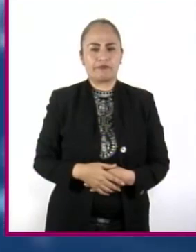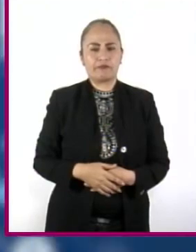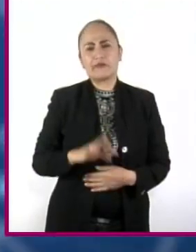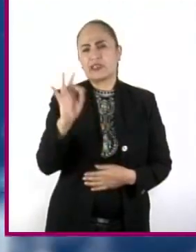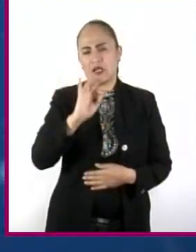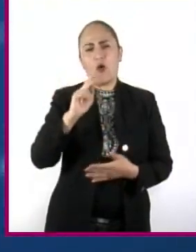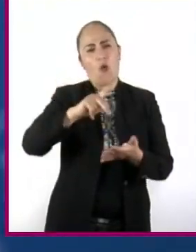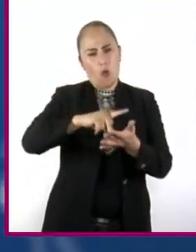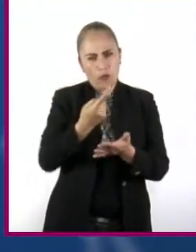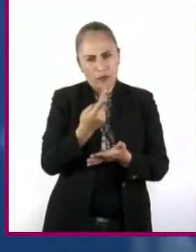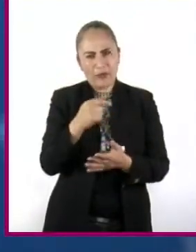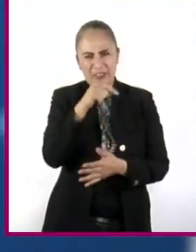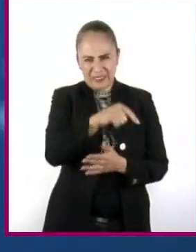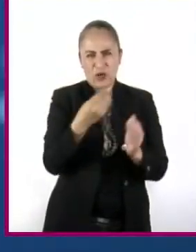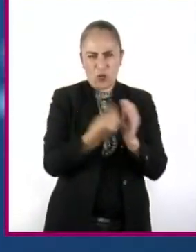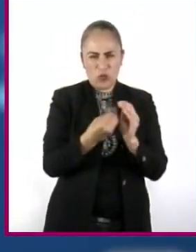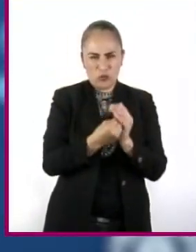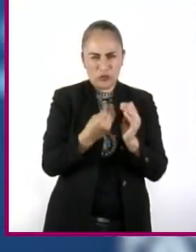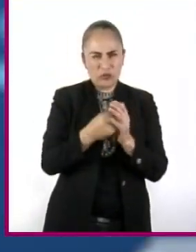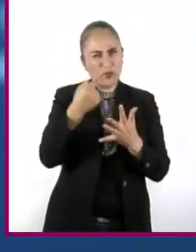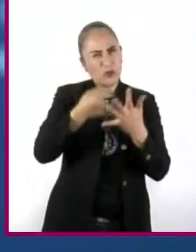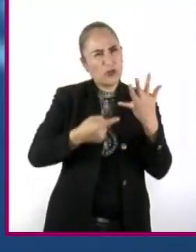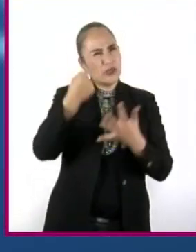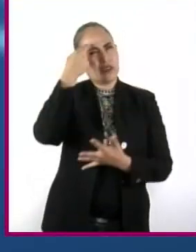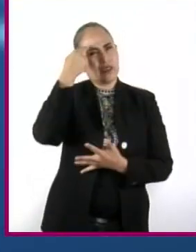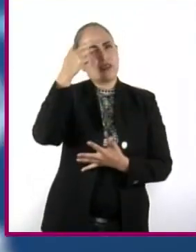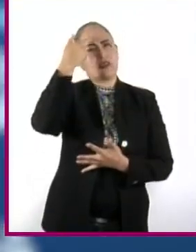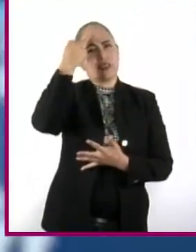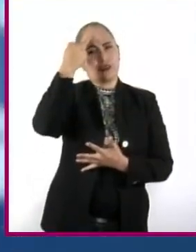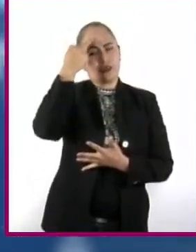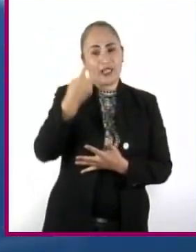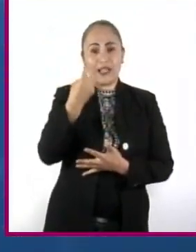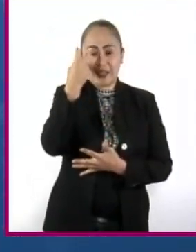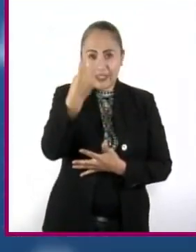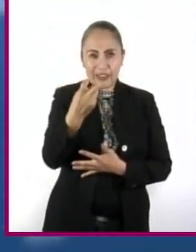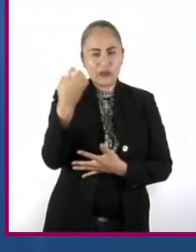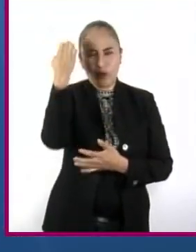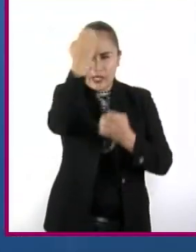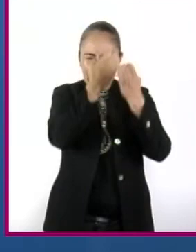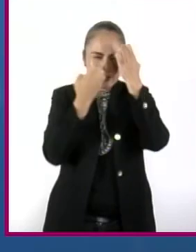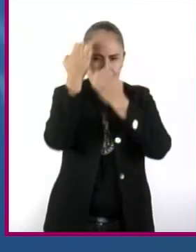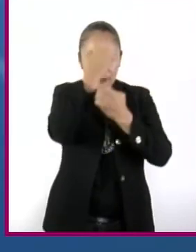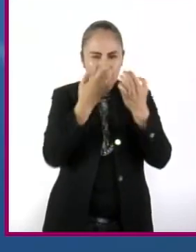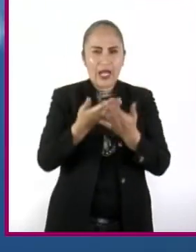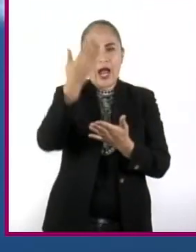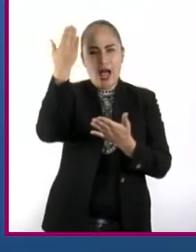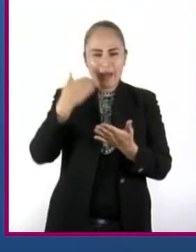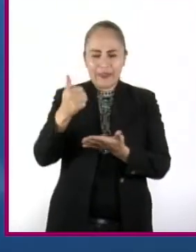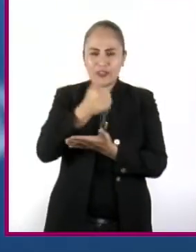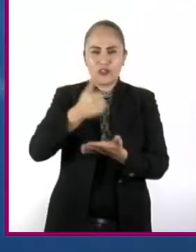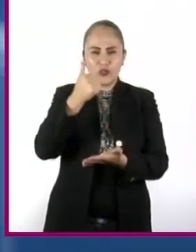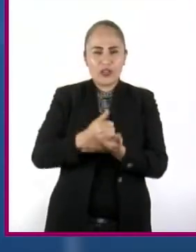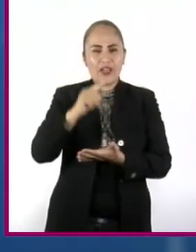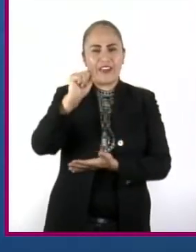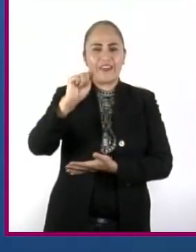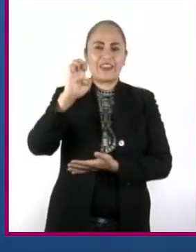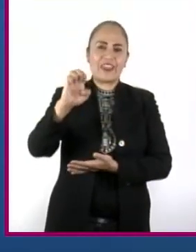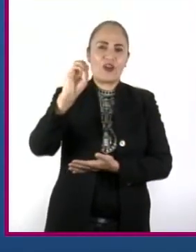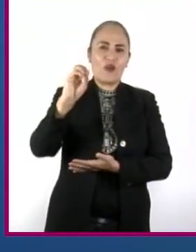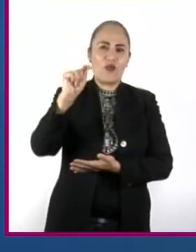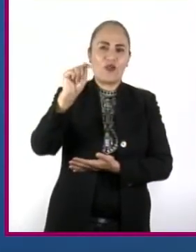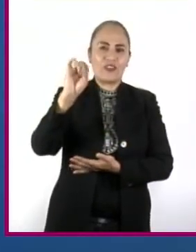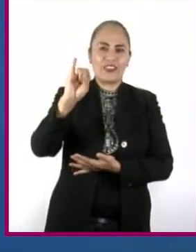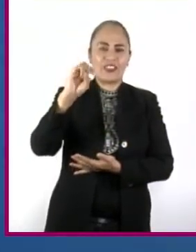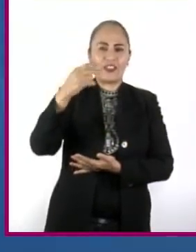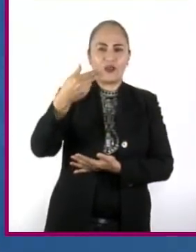poquillo más lo que aprendimos en esa clase. Seguro sería más padre analizar lo que ocurrió en Teotihuacán con ojos de